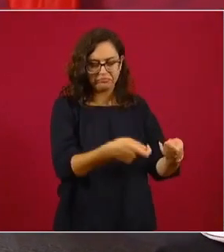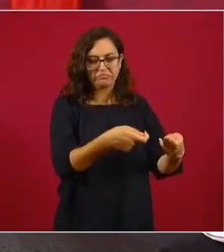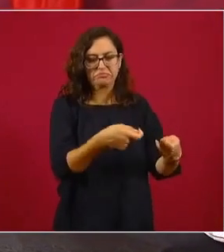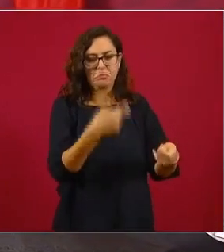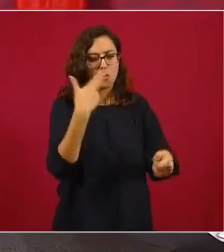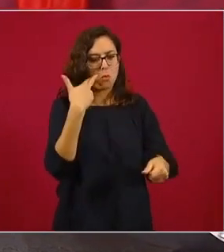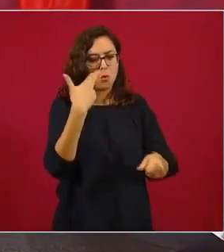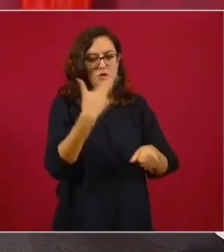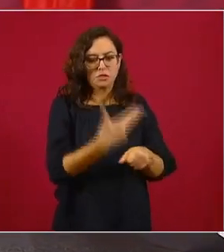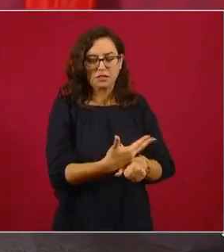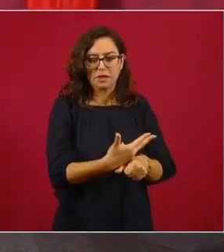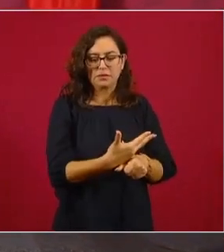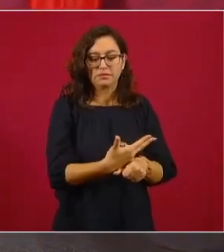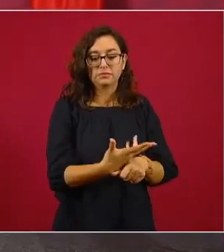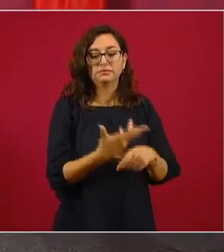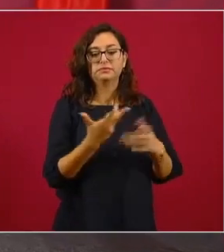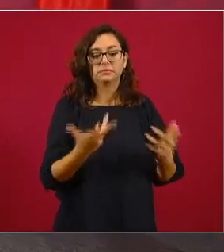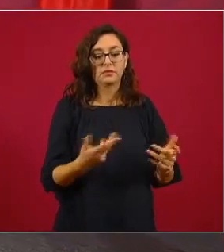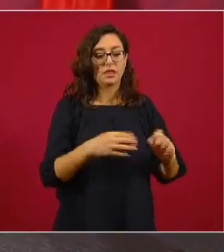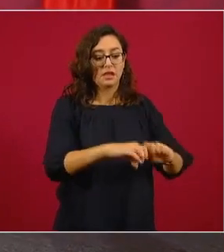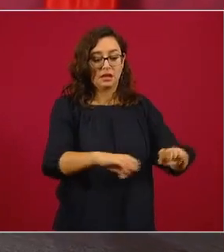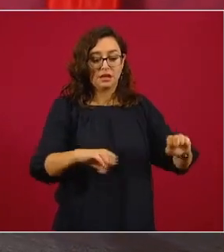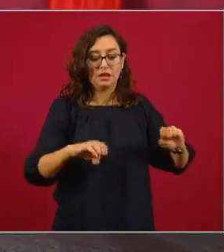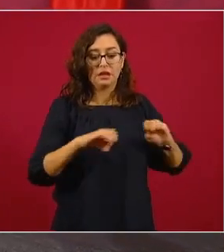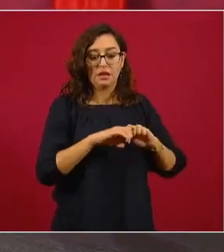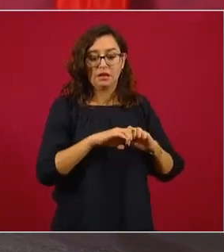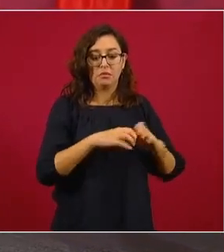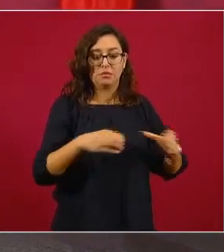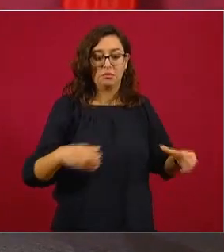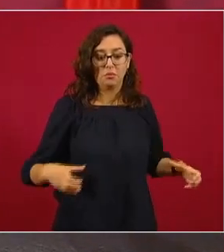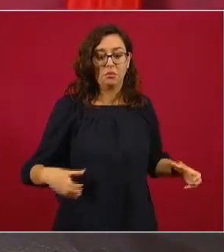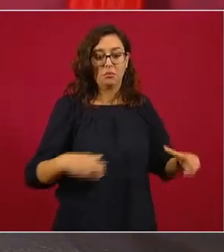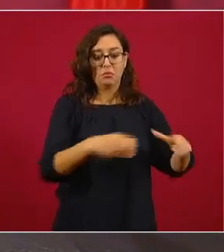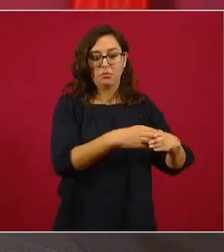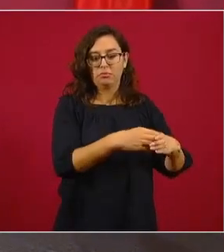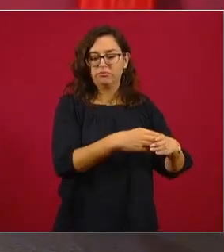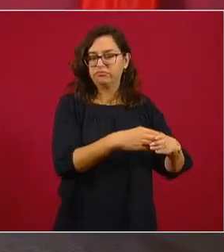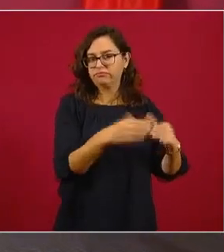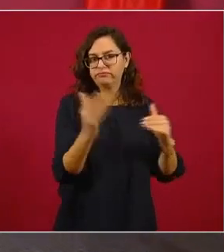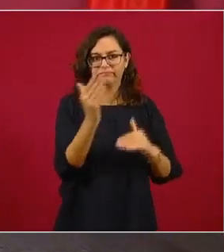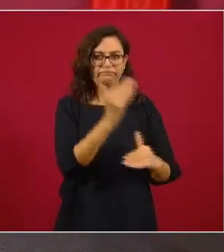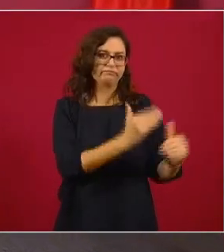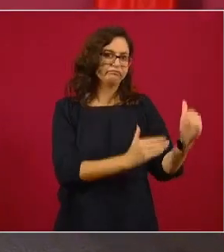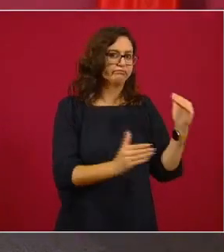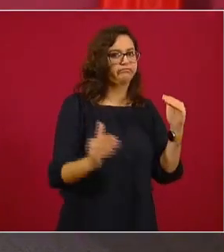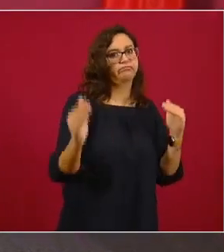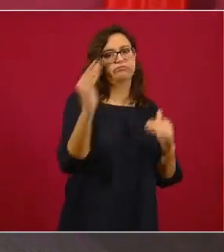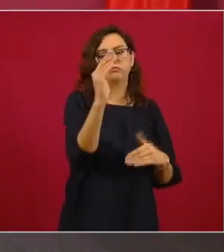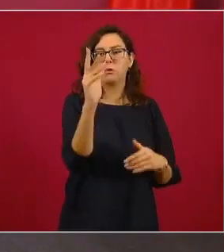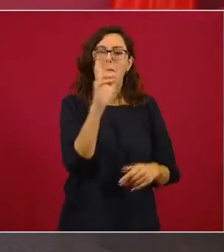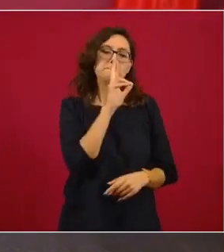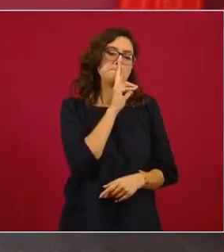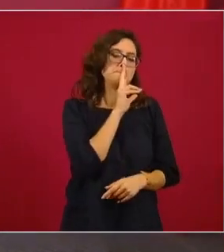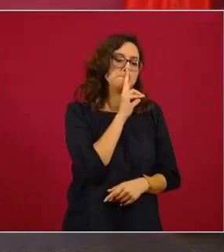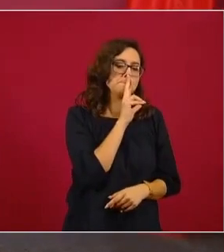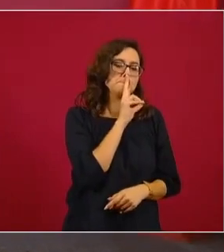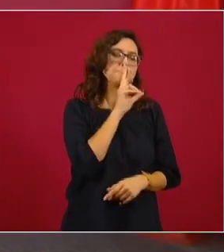y el equipo que ha manejado esta pandemia es de lo mejor que hay en el país